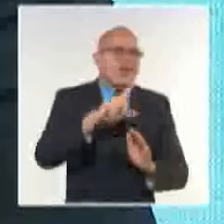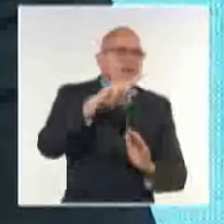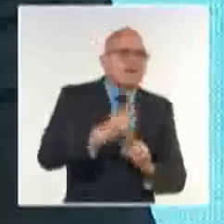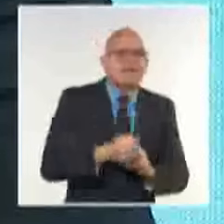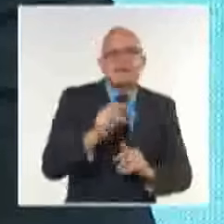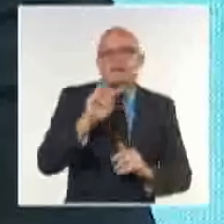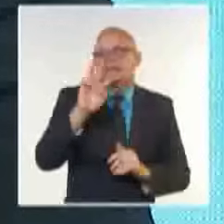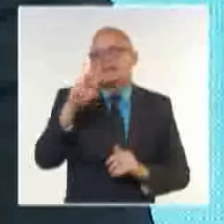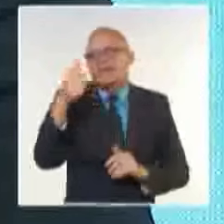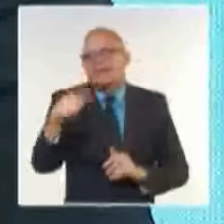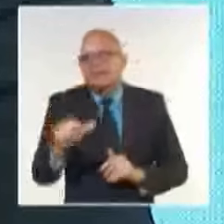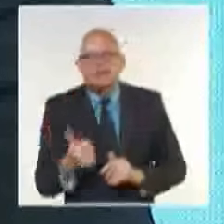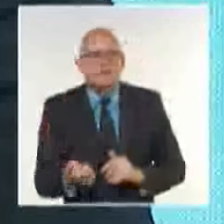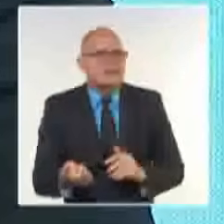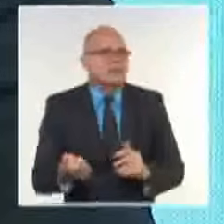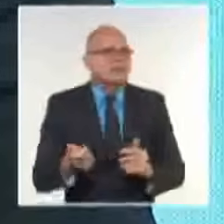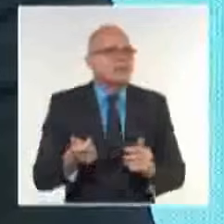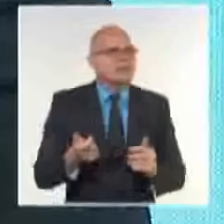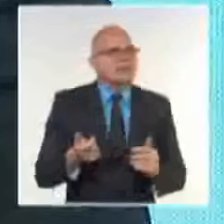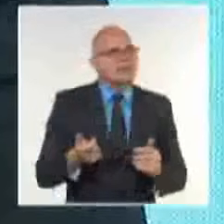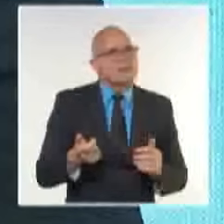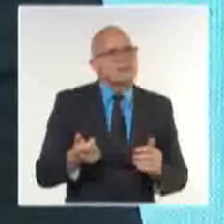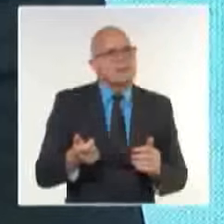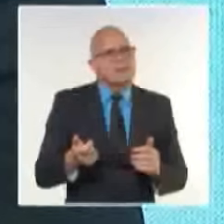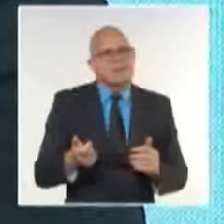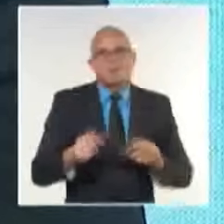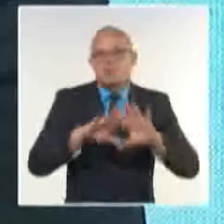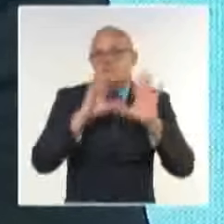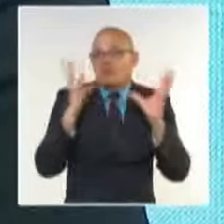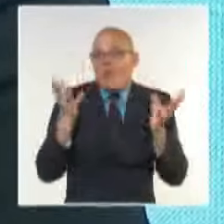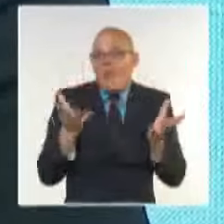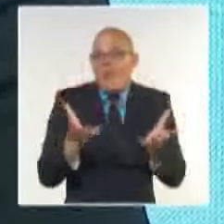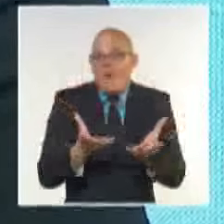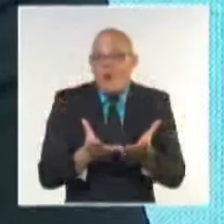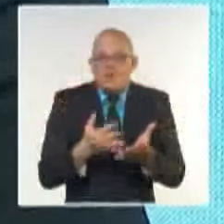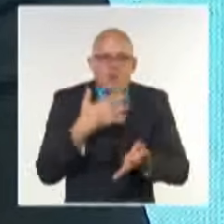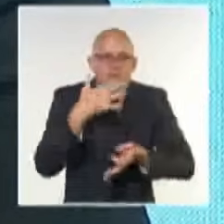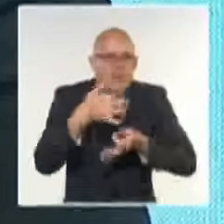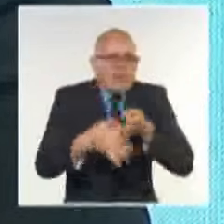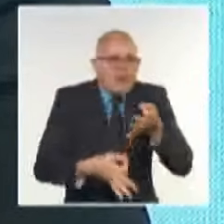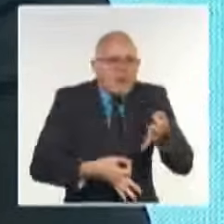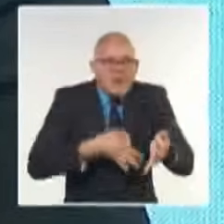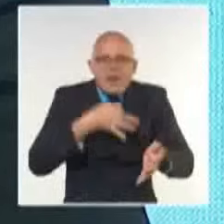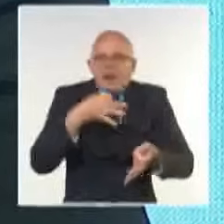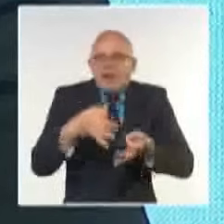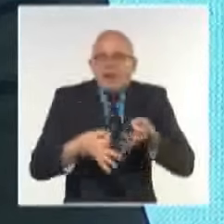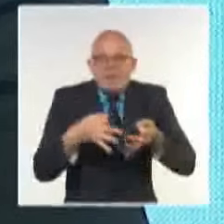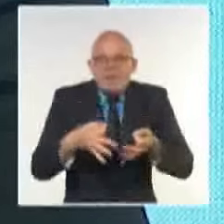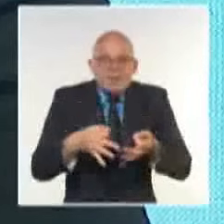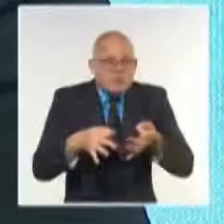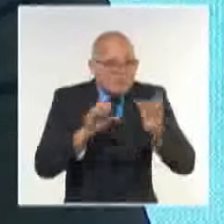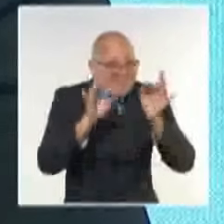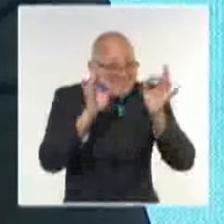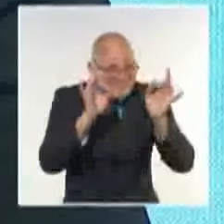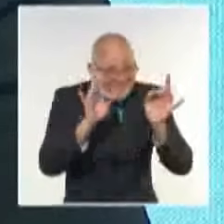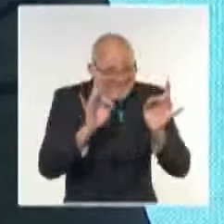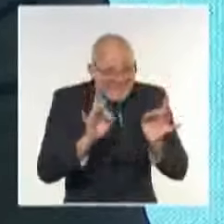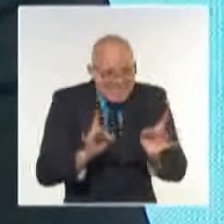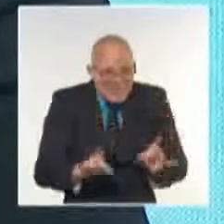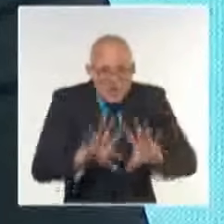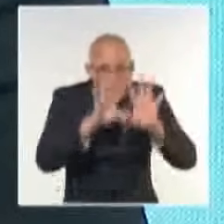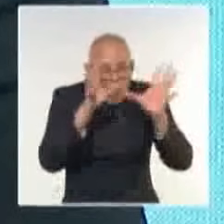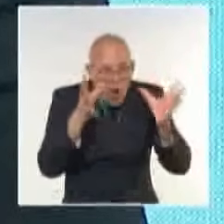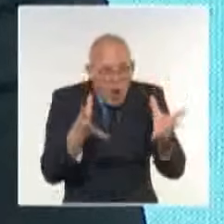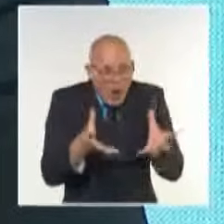de contratos, y hemos creado el ambiente que las producciones se puedan